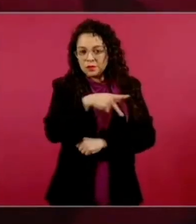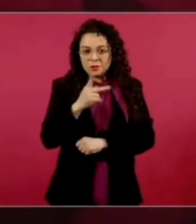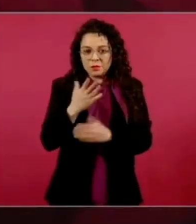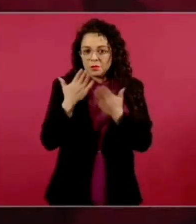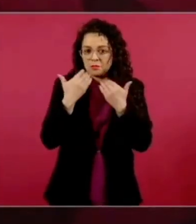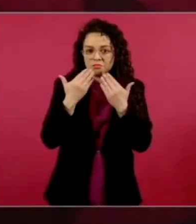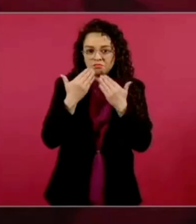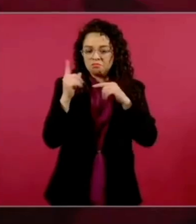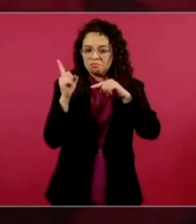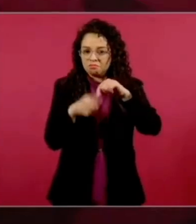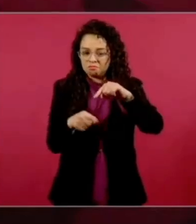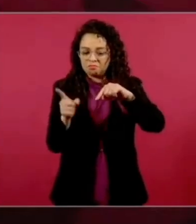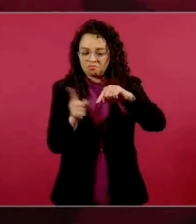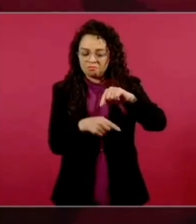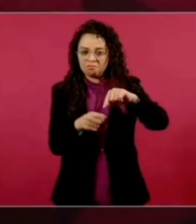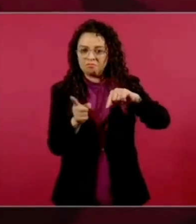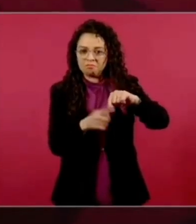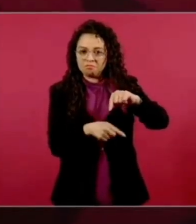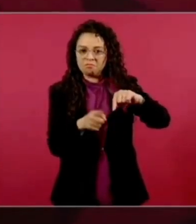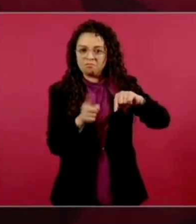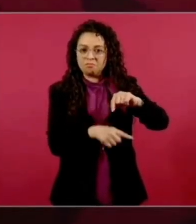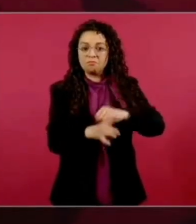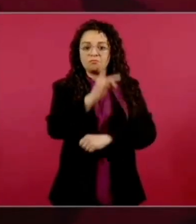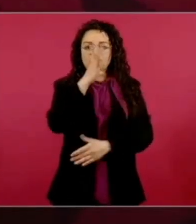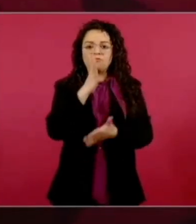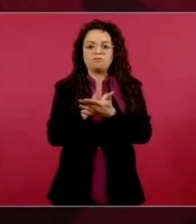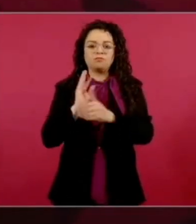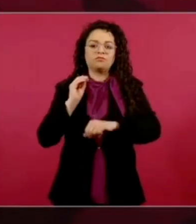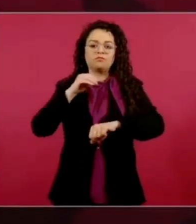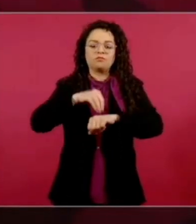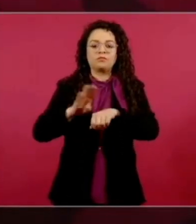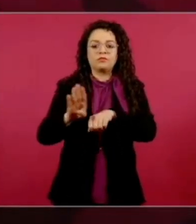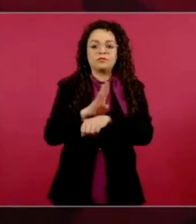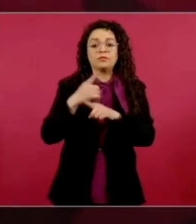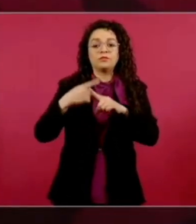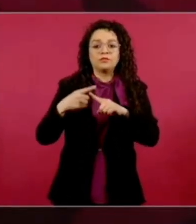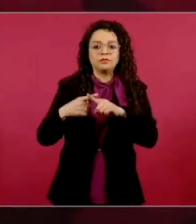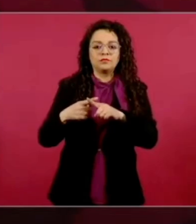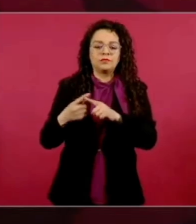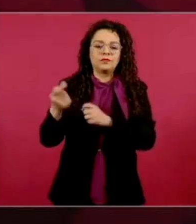se estableció el predominio del interés particular.